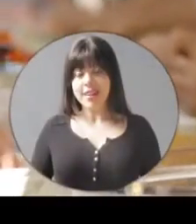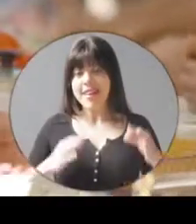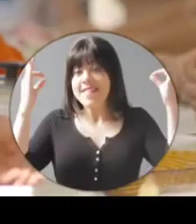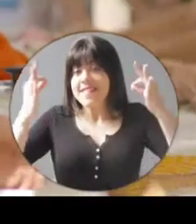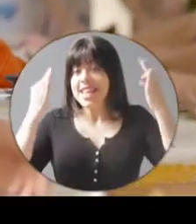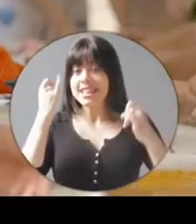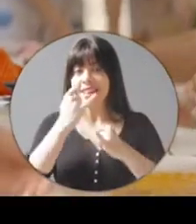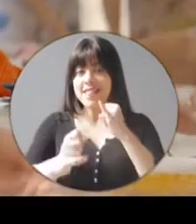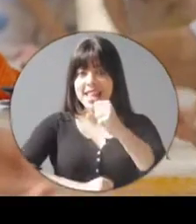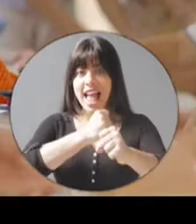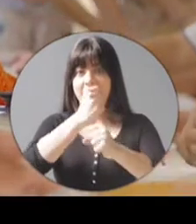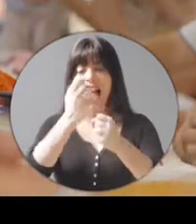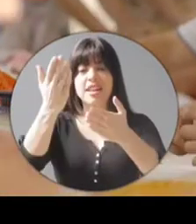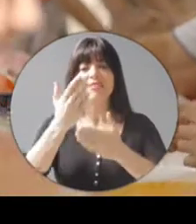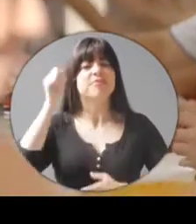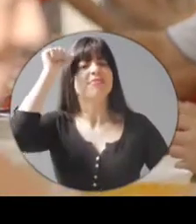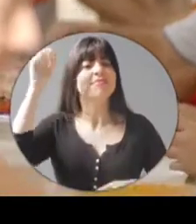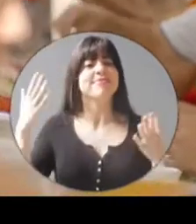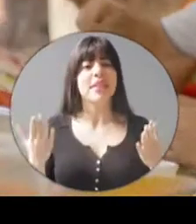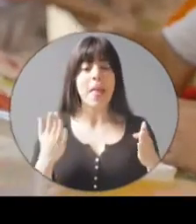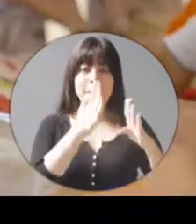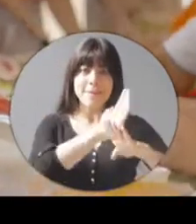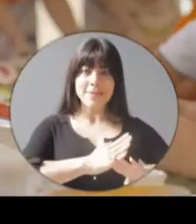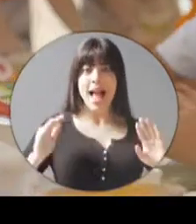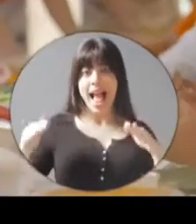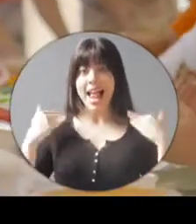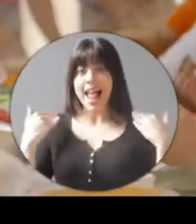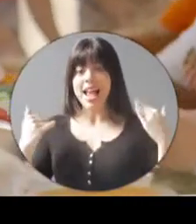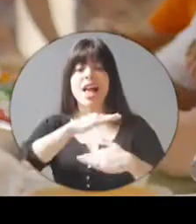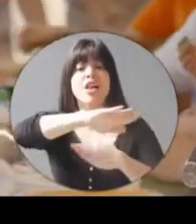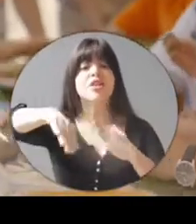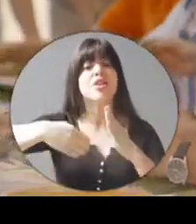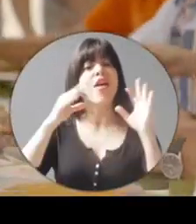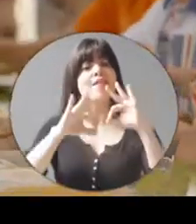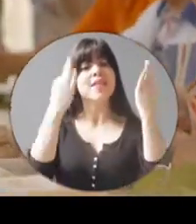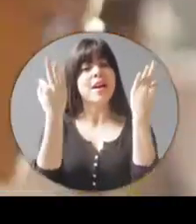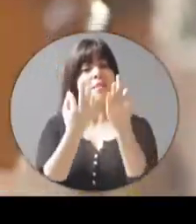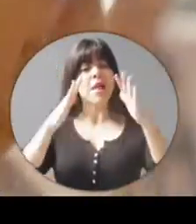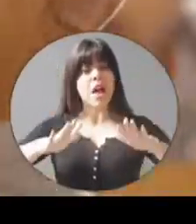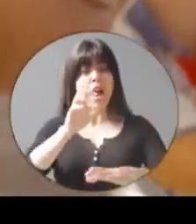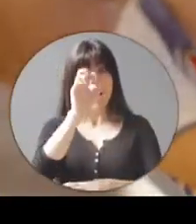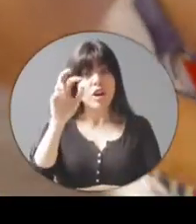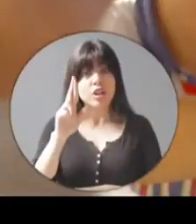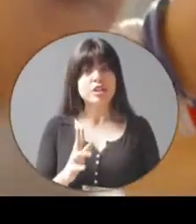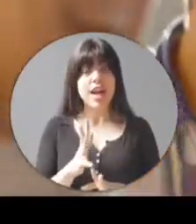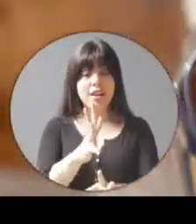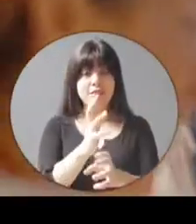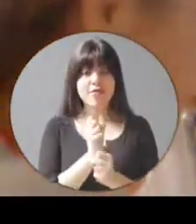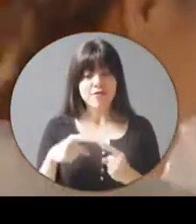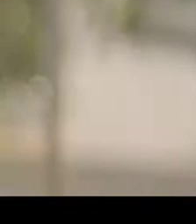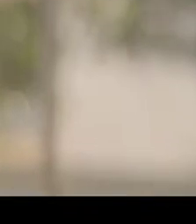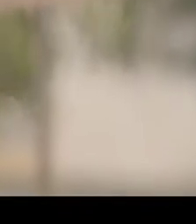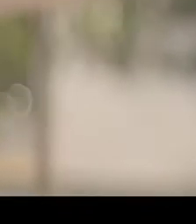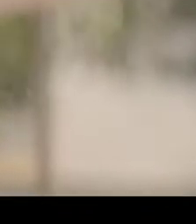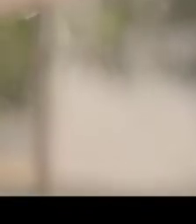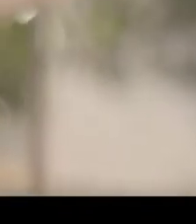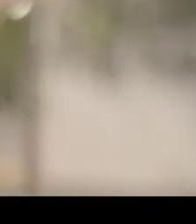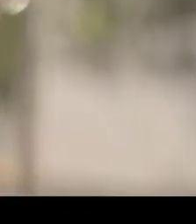Las fiestas de fin de año nos recuerdan la paz y la alegría con que las familias costarricenses recibimos esta Navidad.